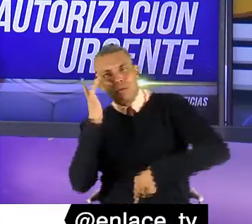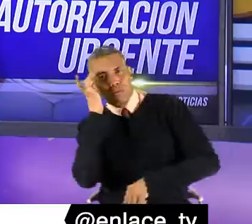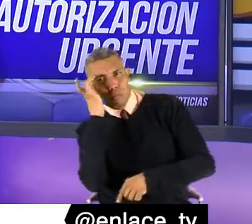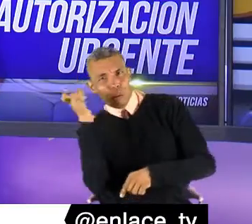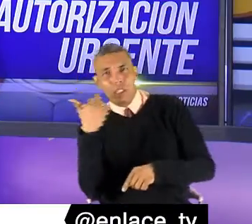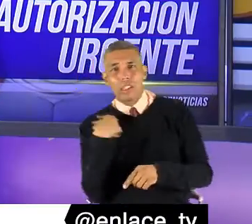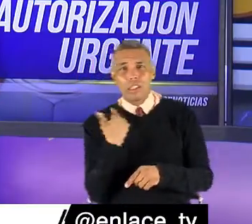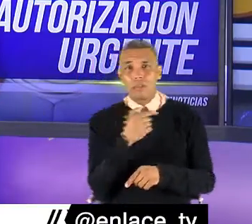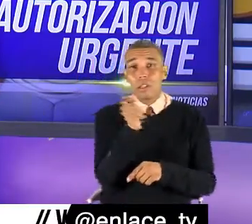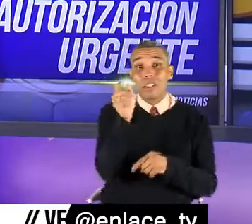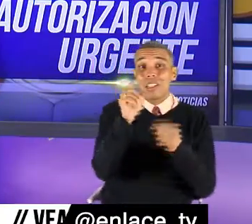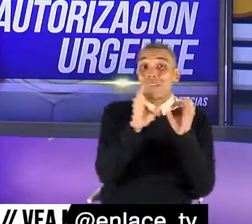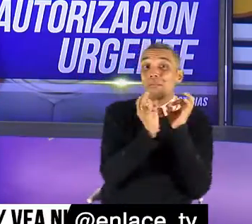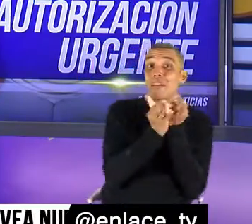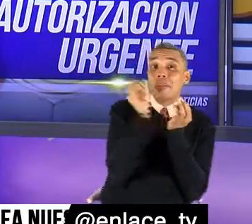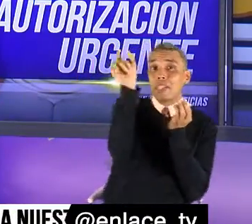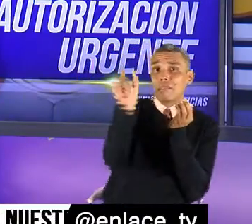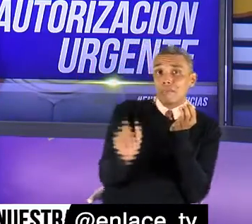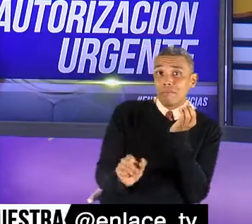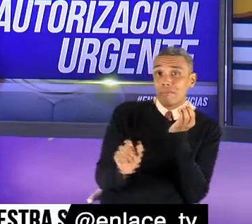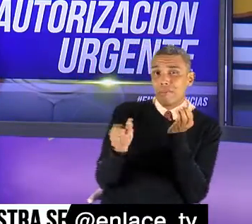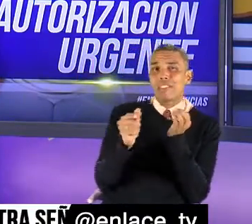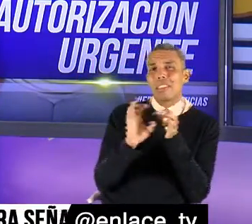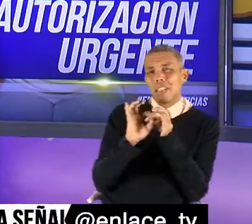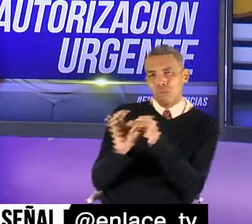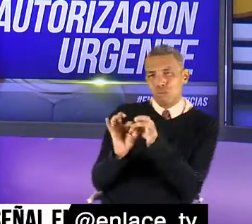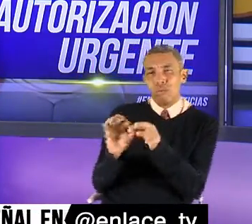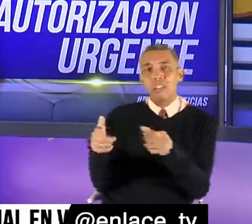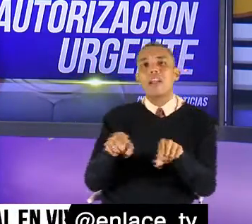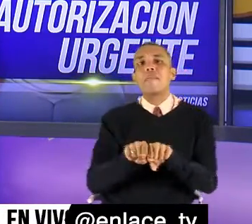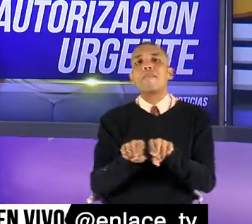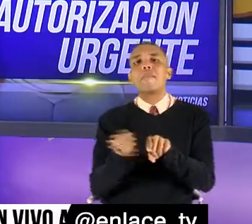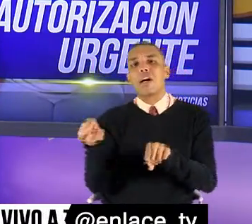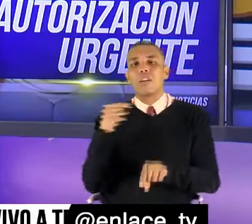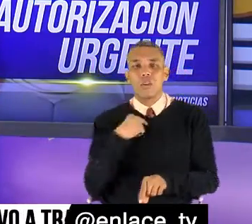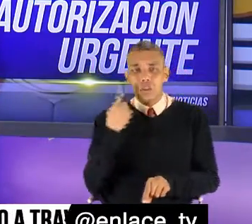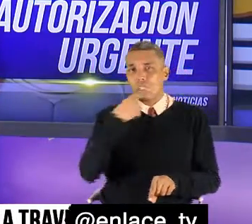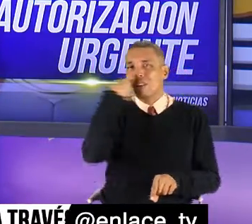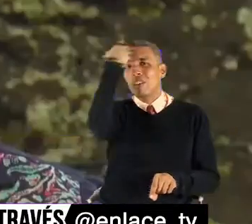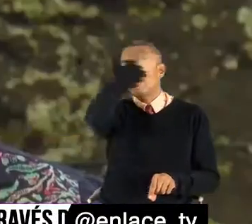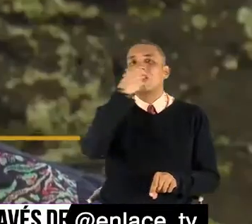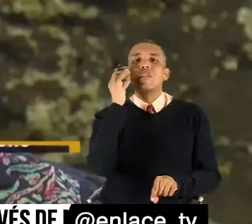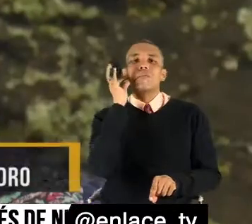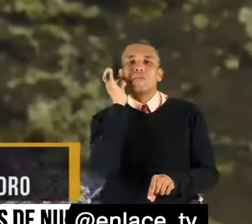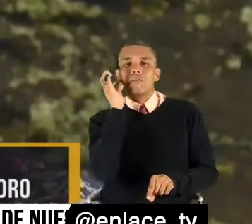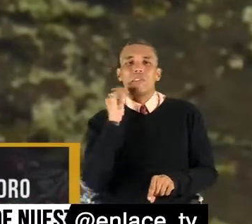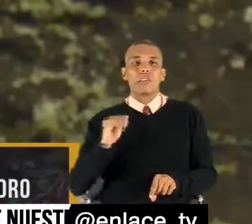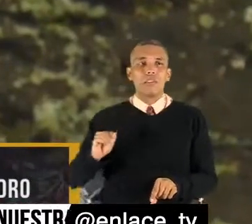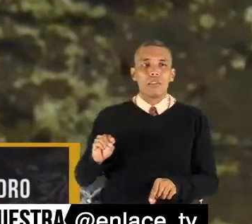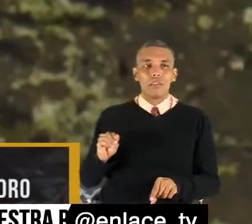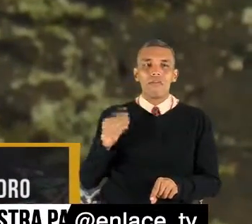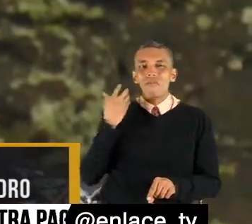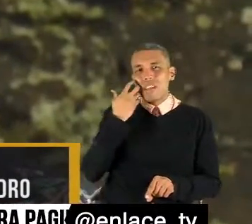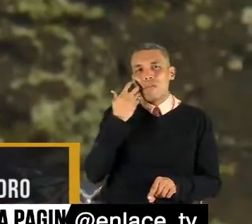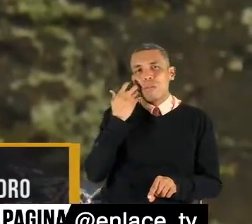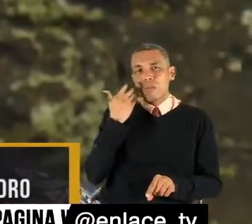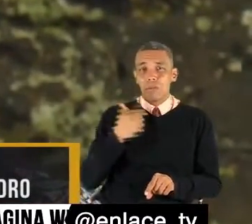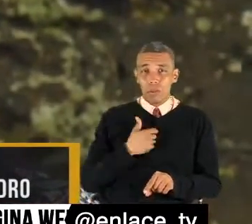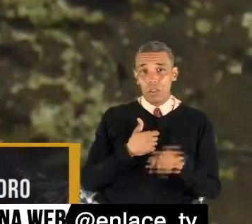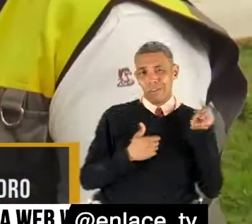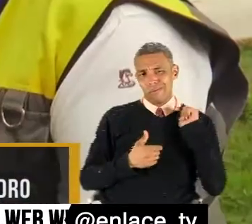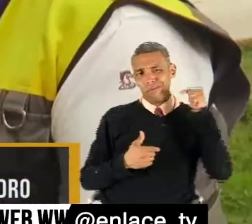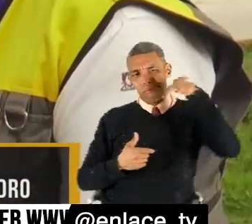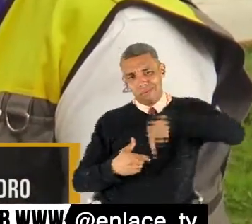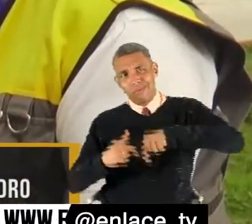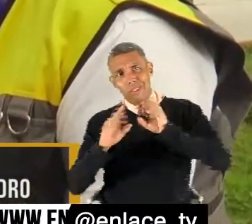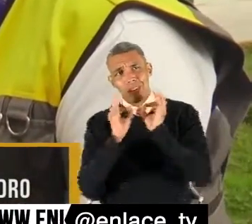Vida, que debe autorizar su compleja intervención quirúrgica. Desde San Pablo Sur de Bolívar ha llegado una